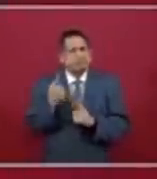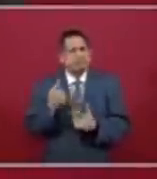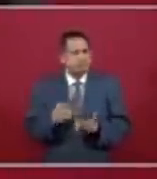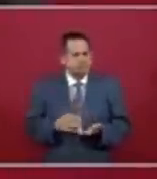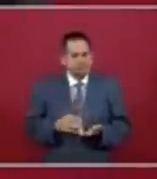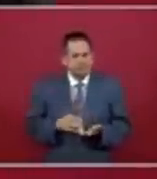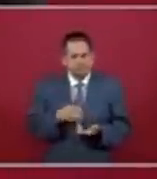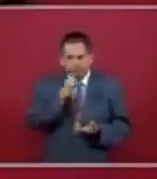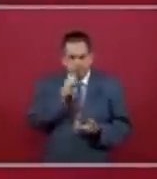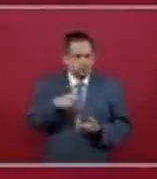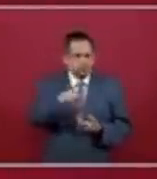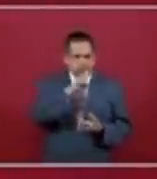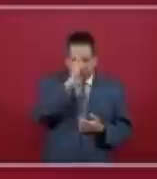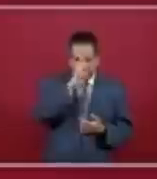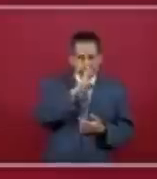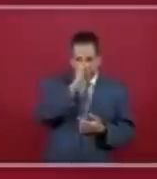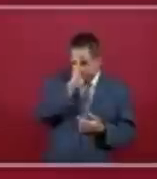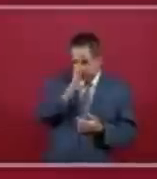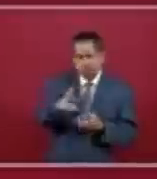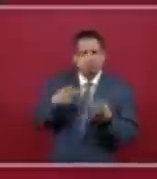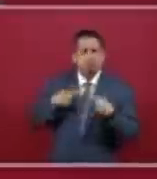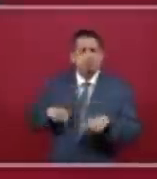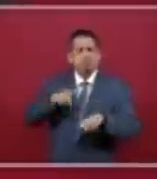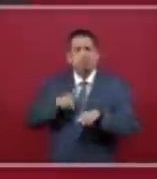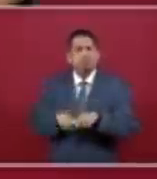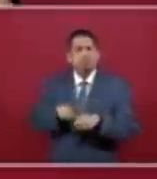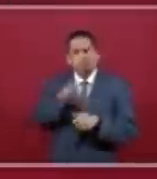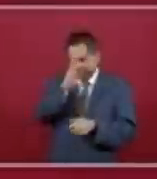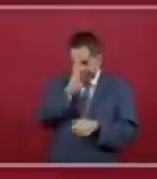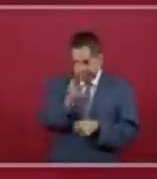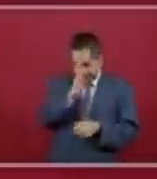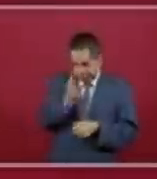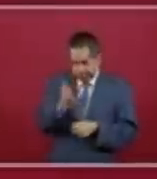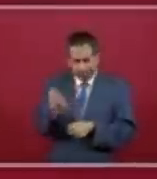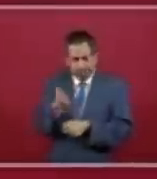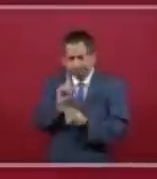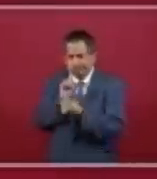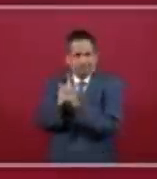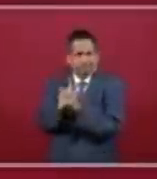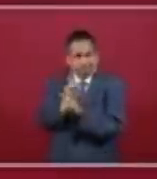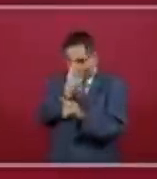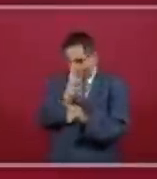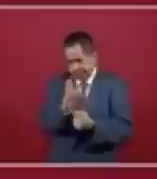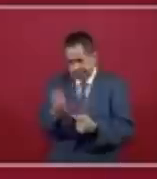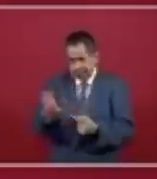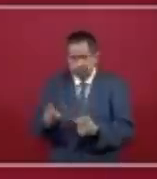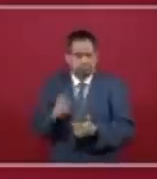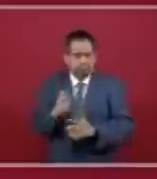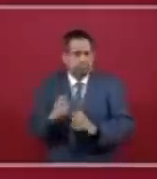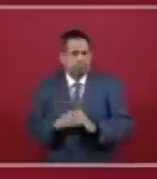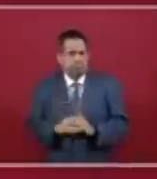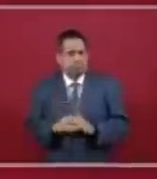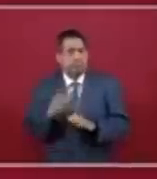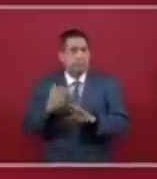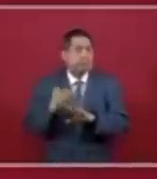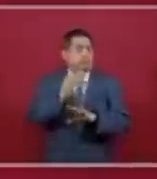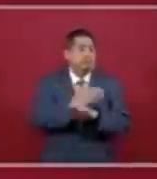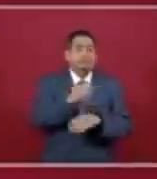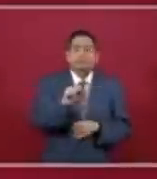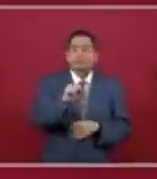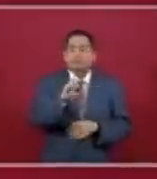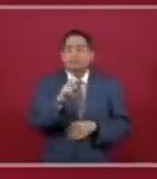la gente está recibiendo los beneficios de manera directa. Ahí en lo que era la